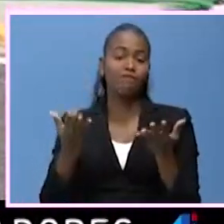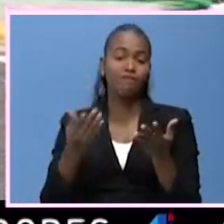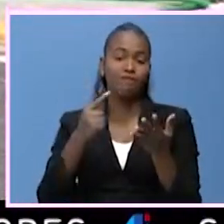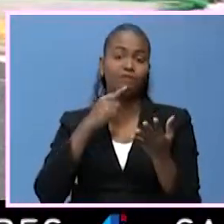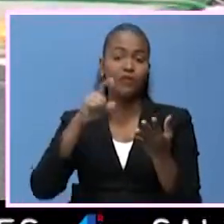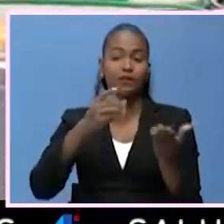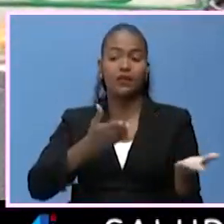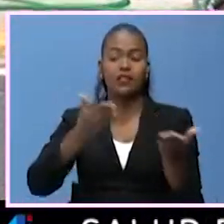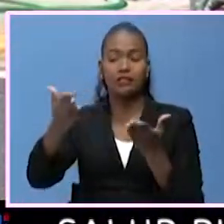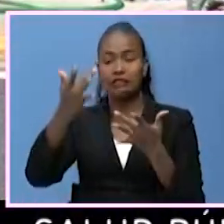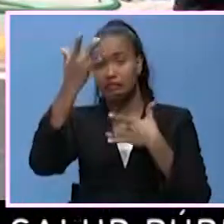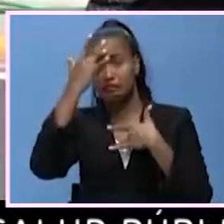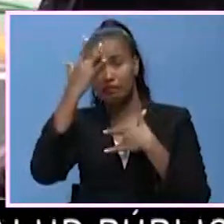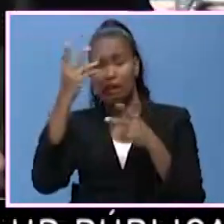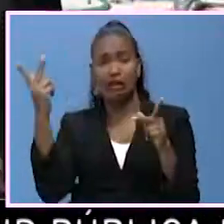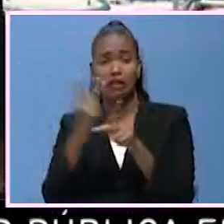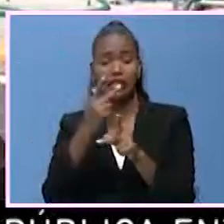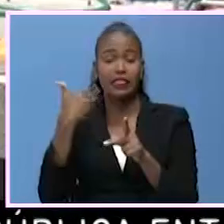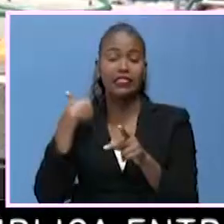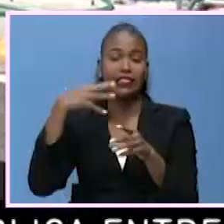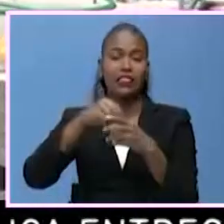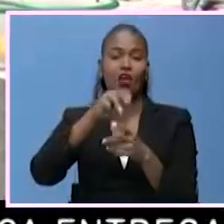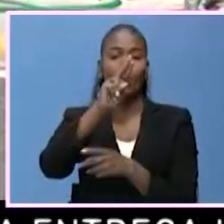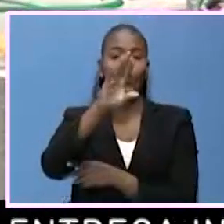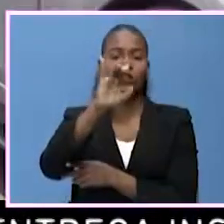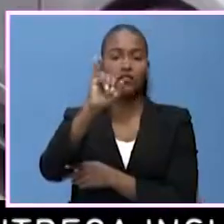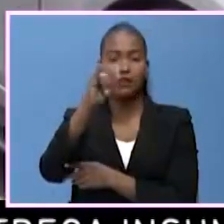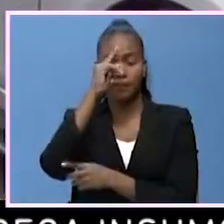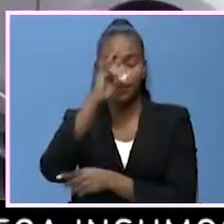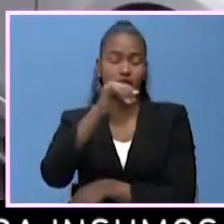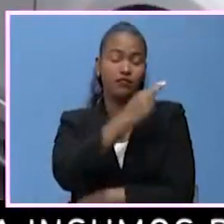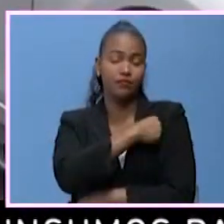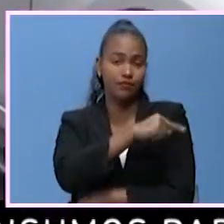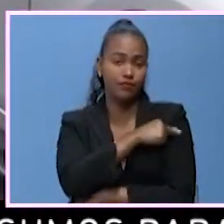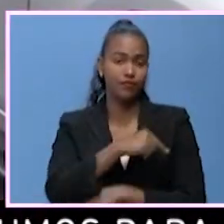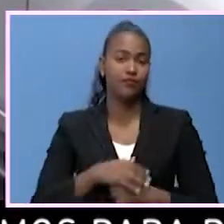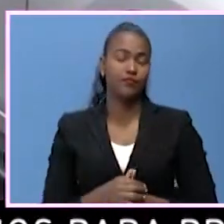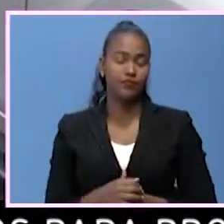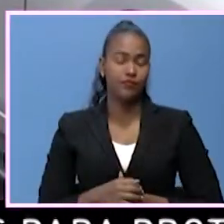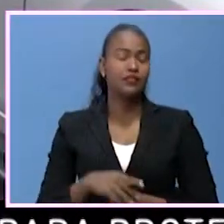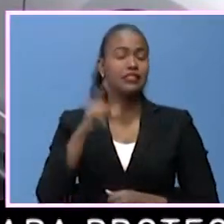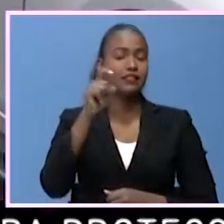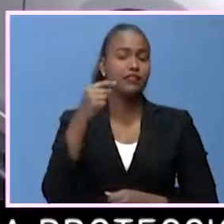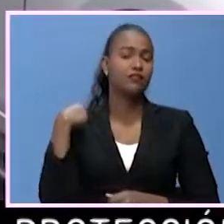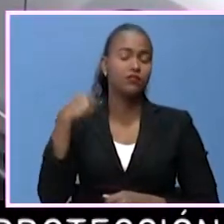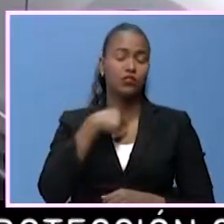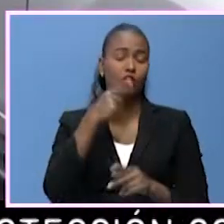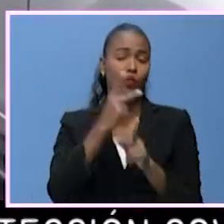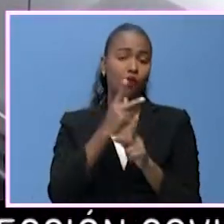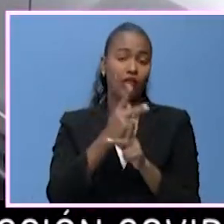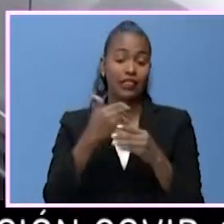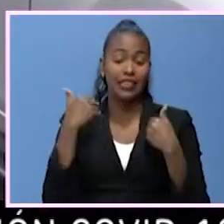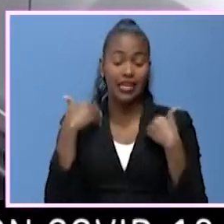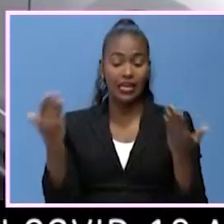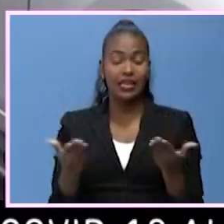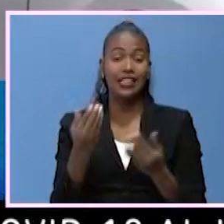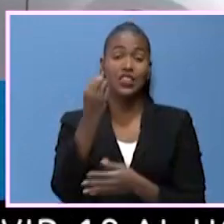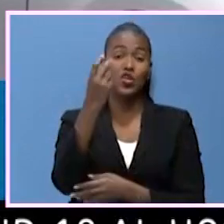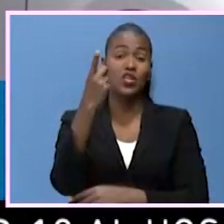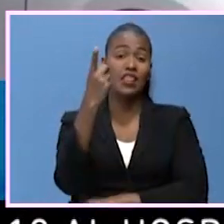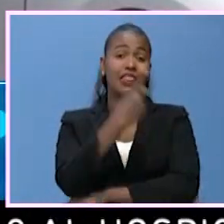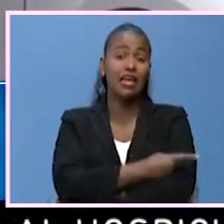ser llevados a la unidad de UCI que opera en ese centro de salud. Que nos cuidemos, nosotros tenemos 12 días